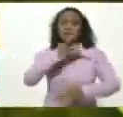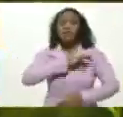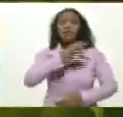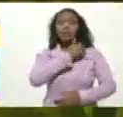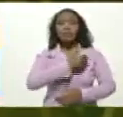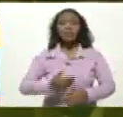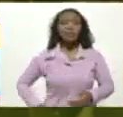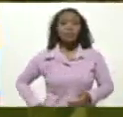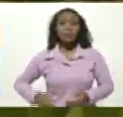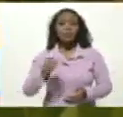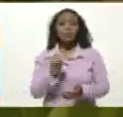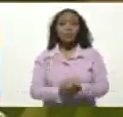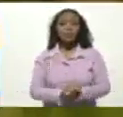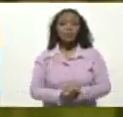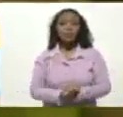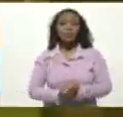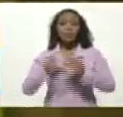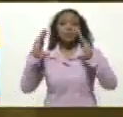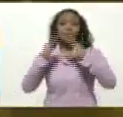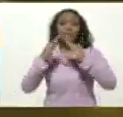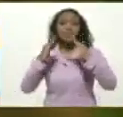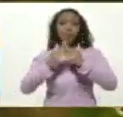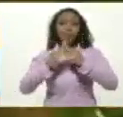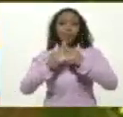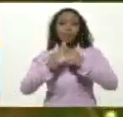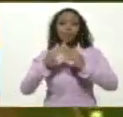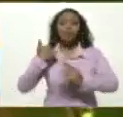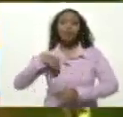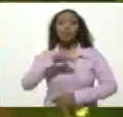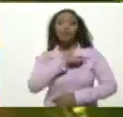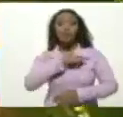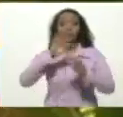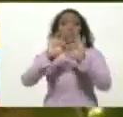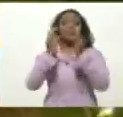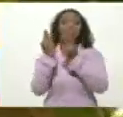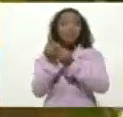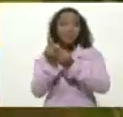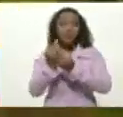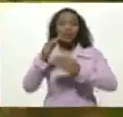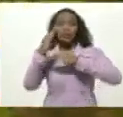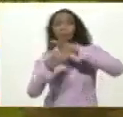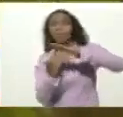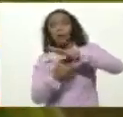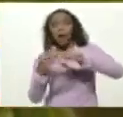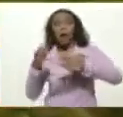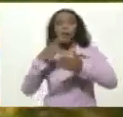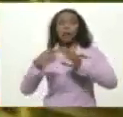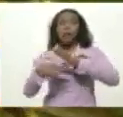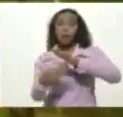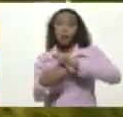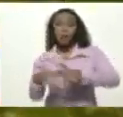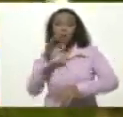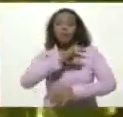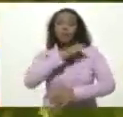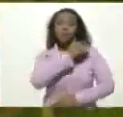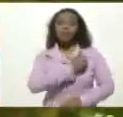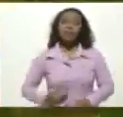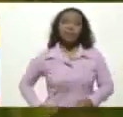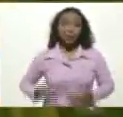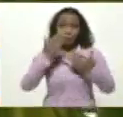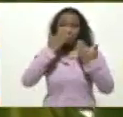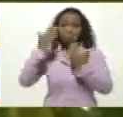presidente, con las viviendas, ya que somos unas personas de bajos recursos, señor presidente. Mire